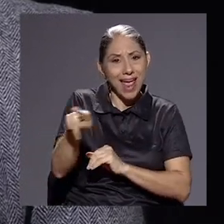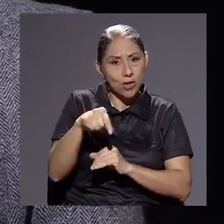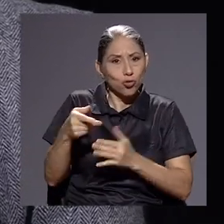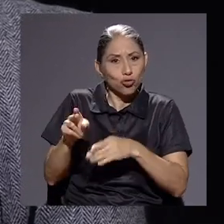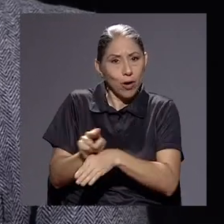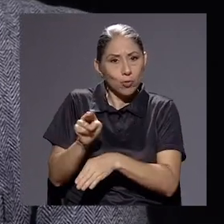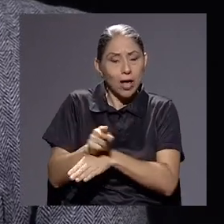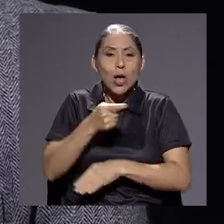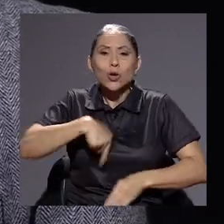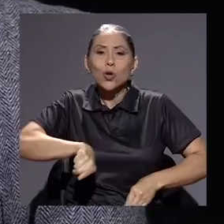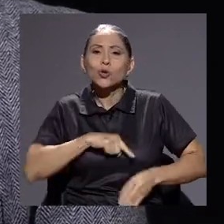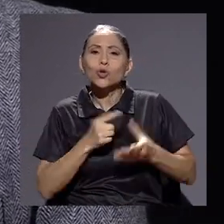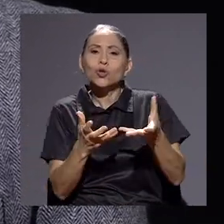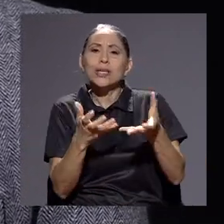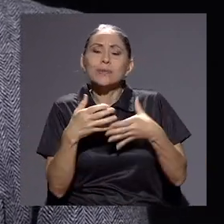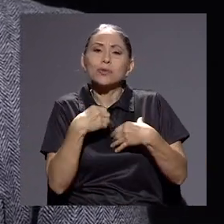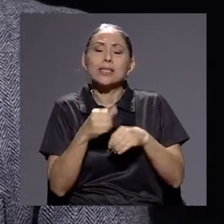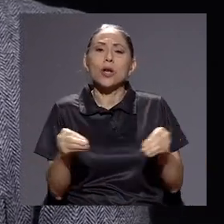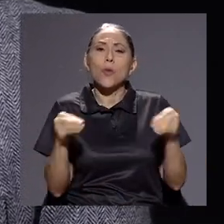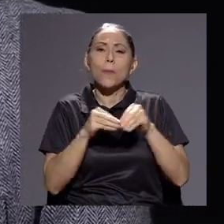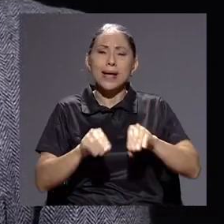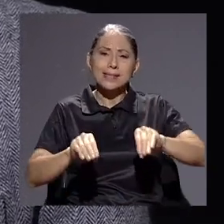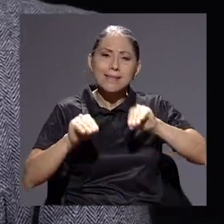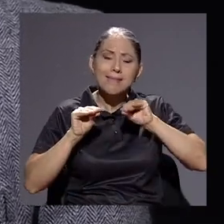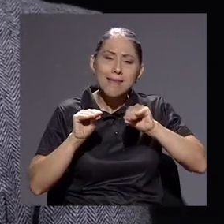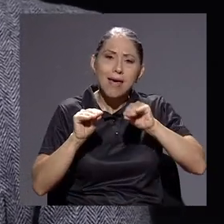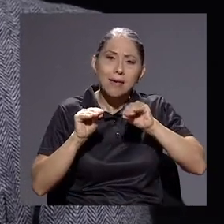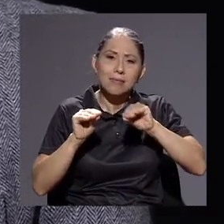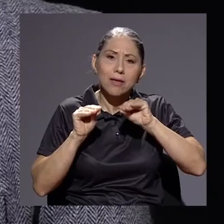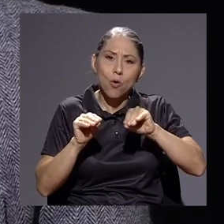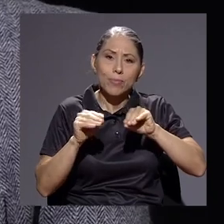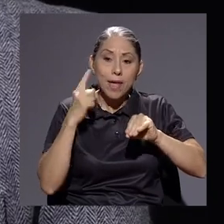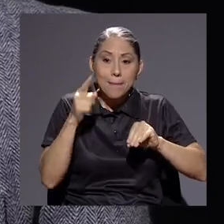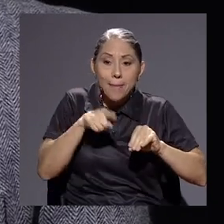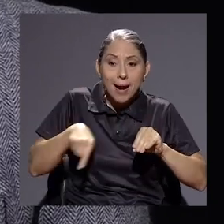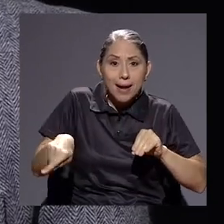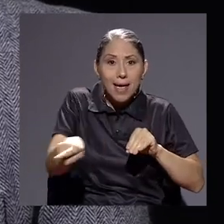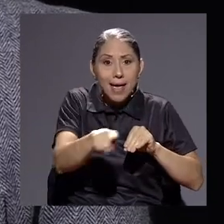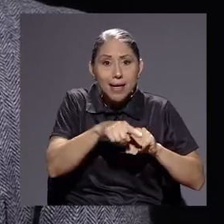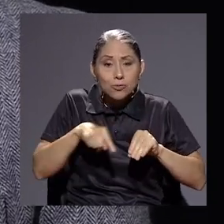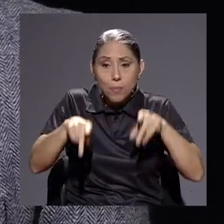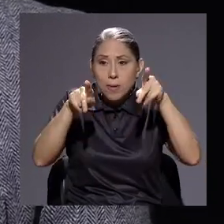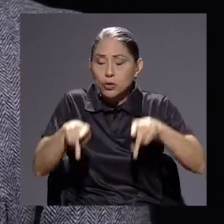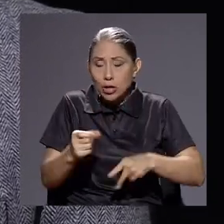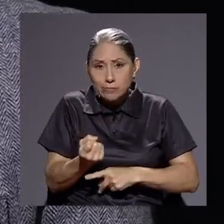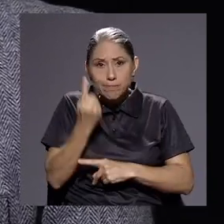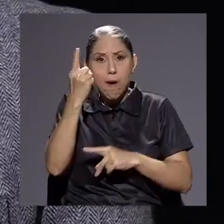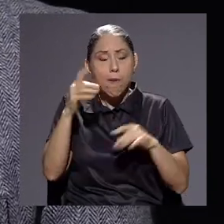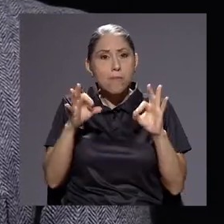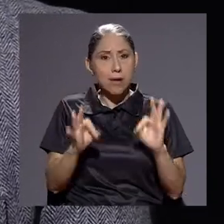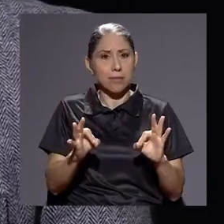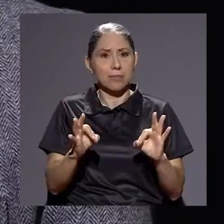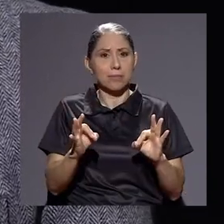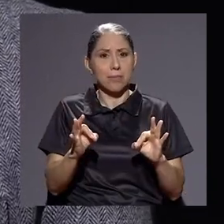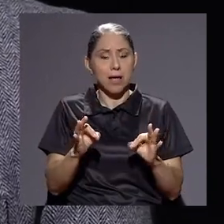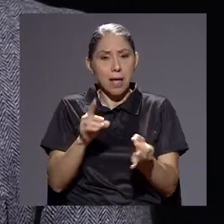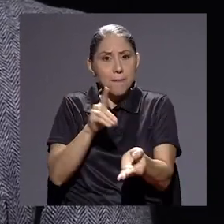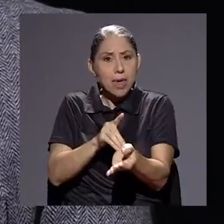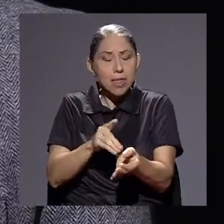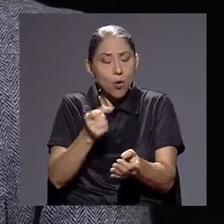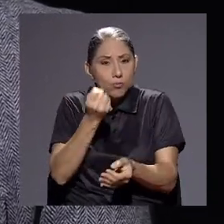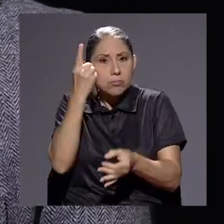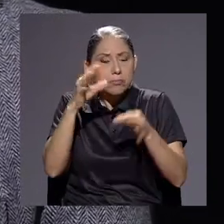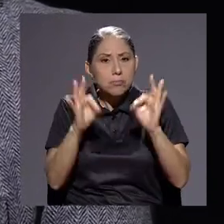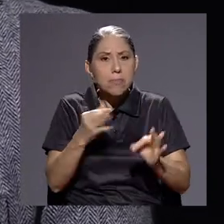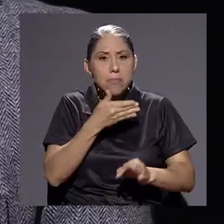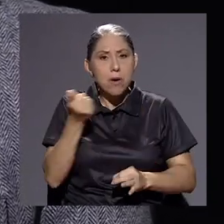un poco más didáctico para que esto sea de acceso y de comprensión más inmediata para el médico,